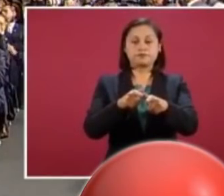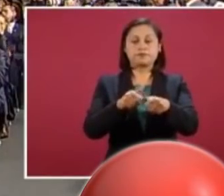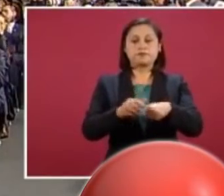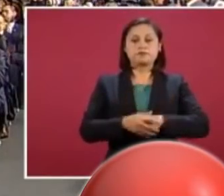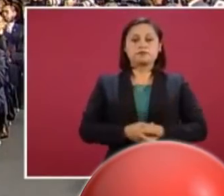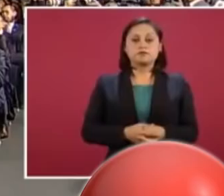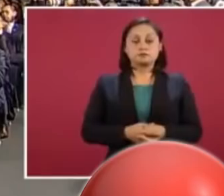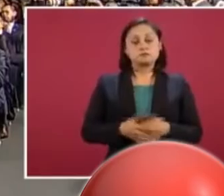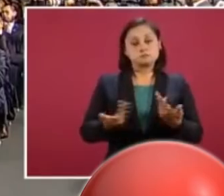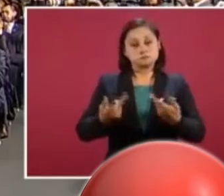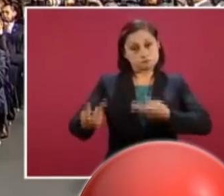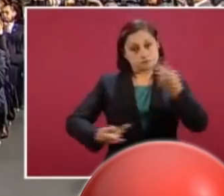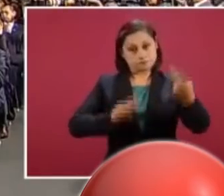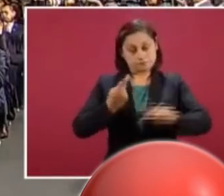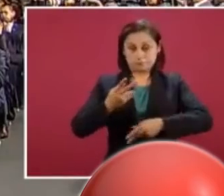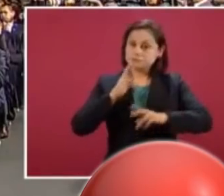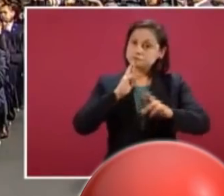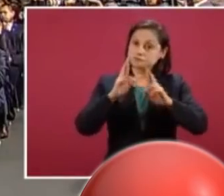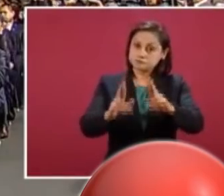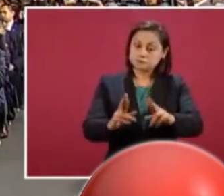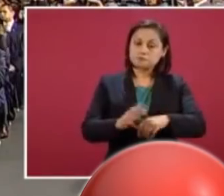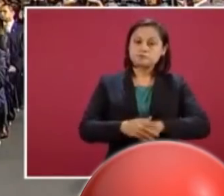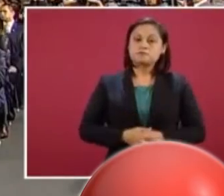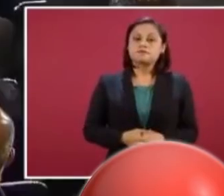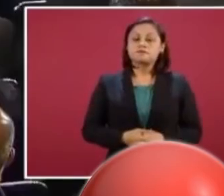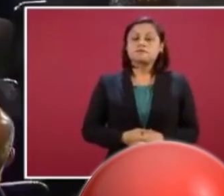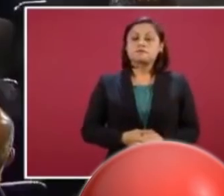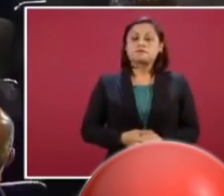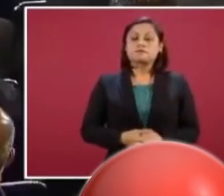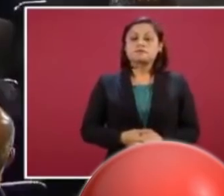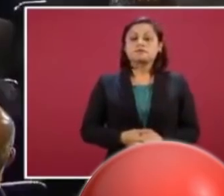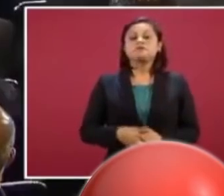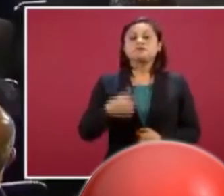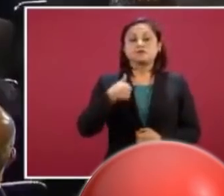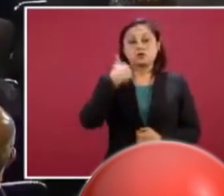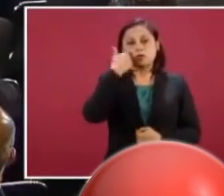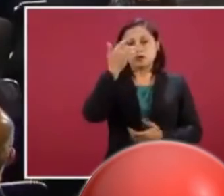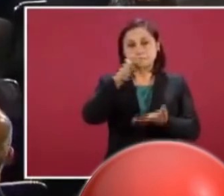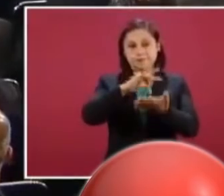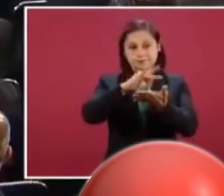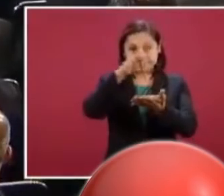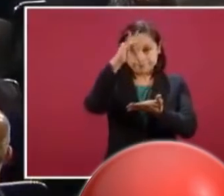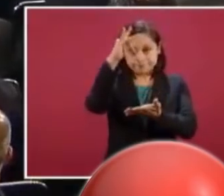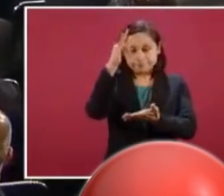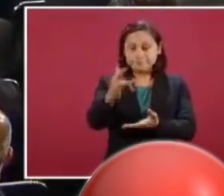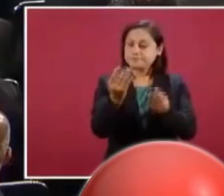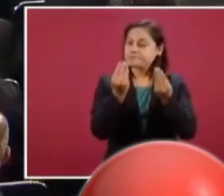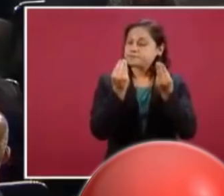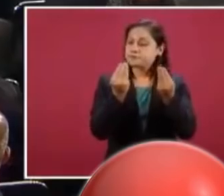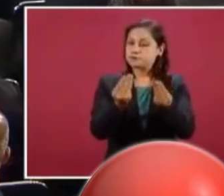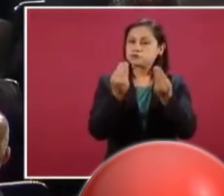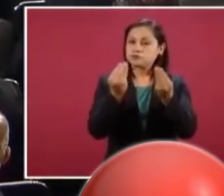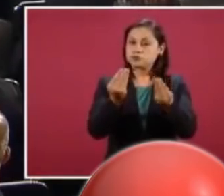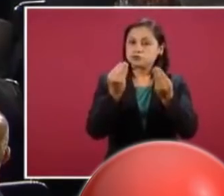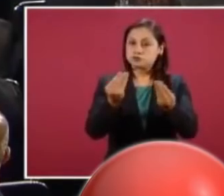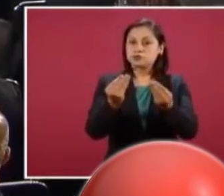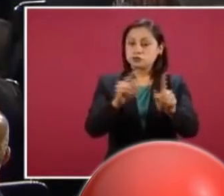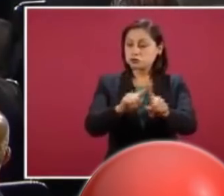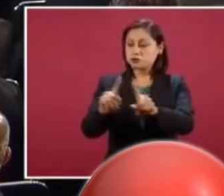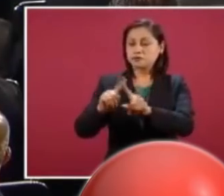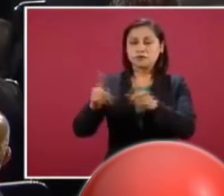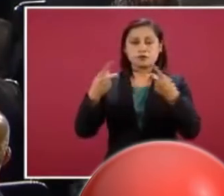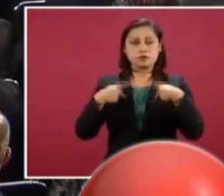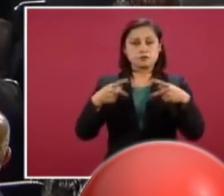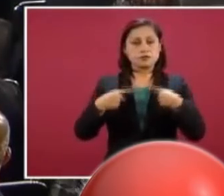esta rueda de prensa, agradecer mucho de nuevo a los asistentes,